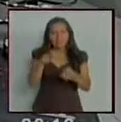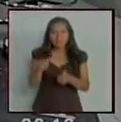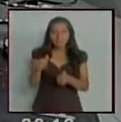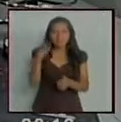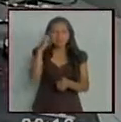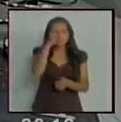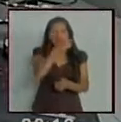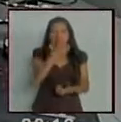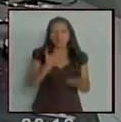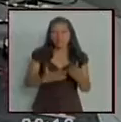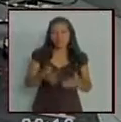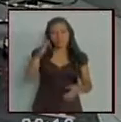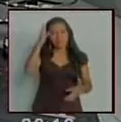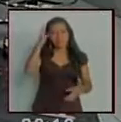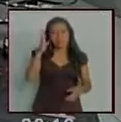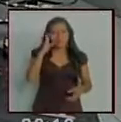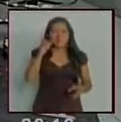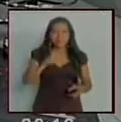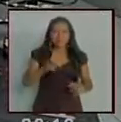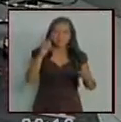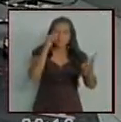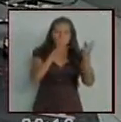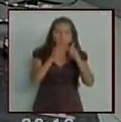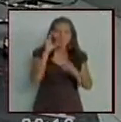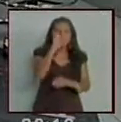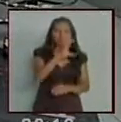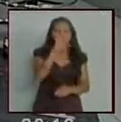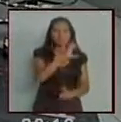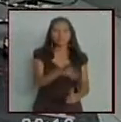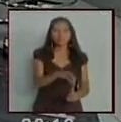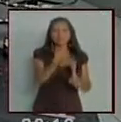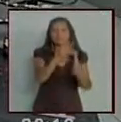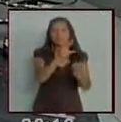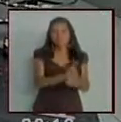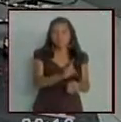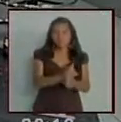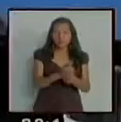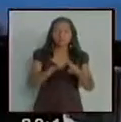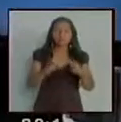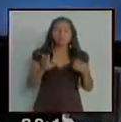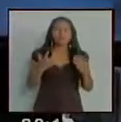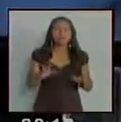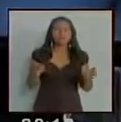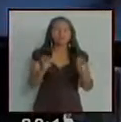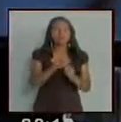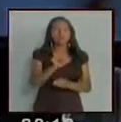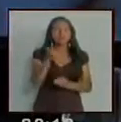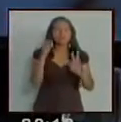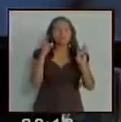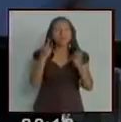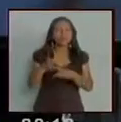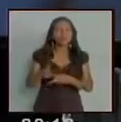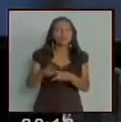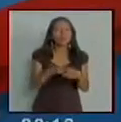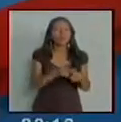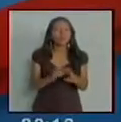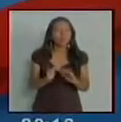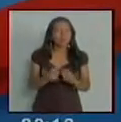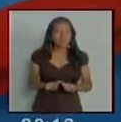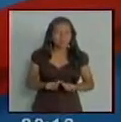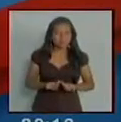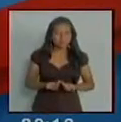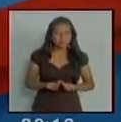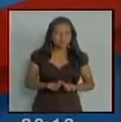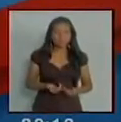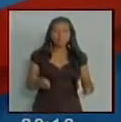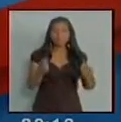ahí los papás a preocuparse y visitar a un especialista. Vamos con los cuidados de los que estábamos hablando, doctora. Ya.